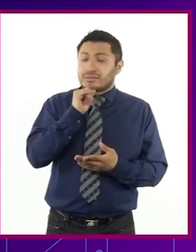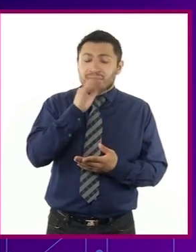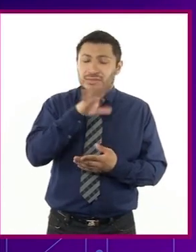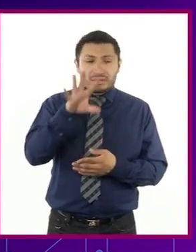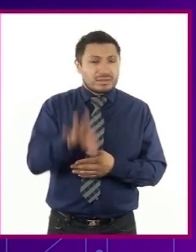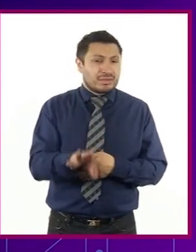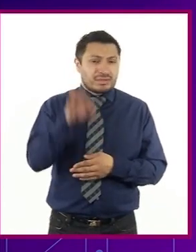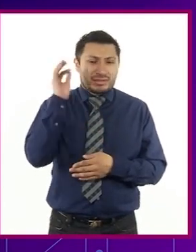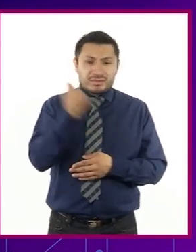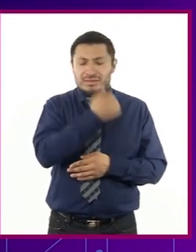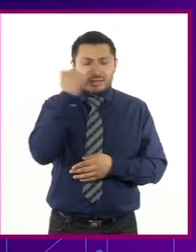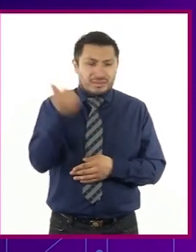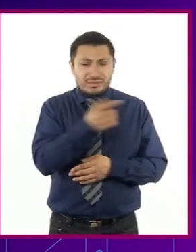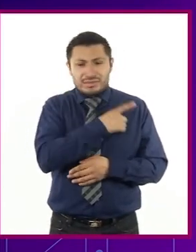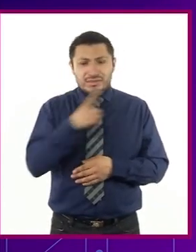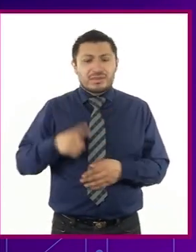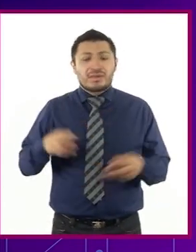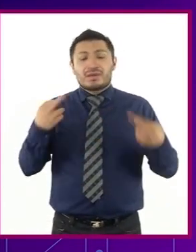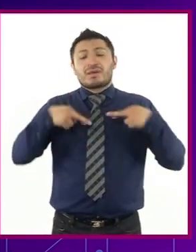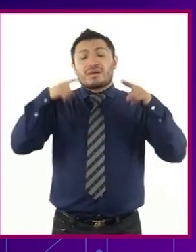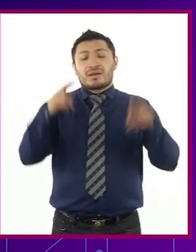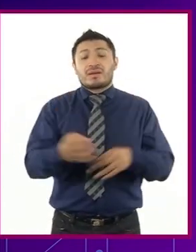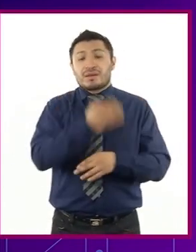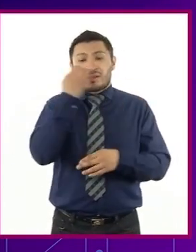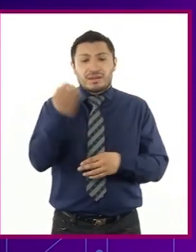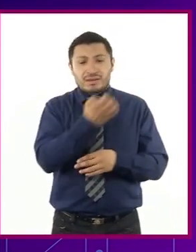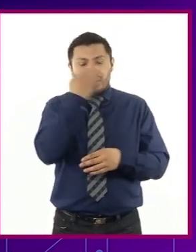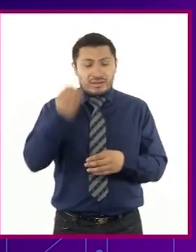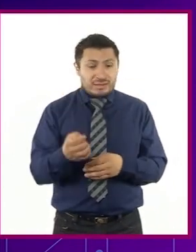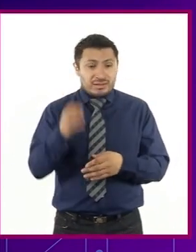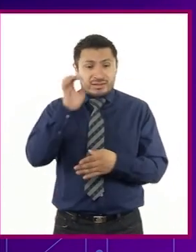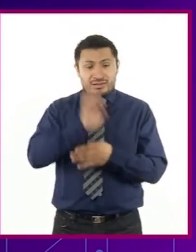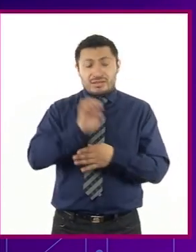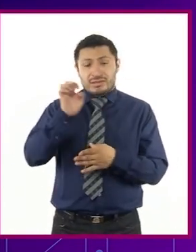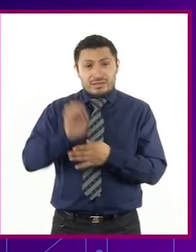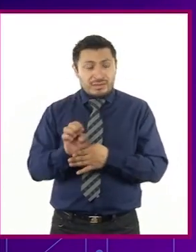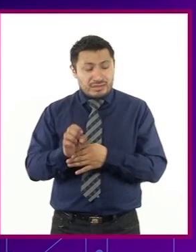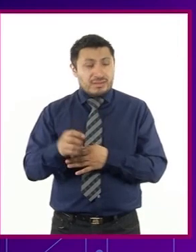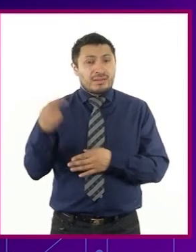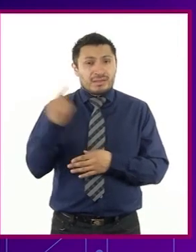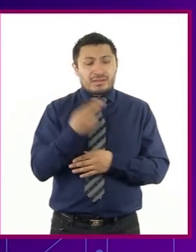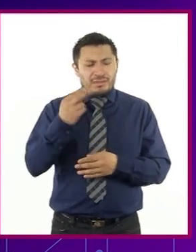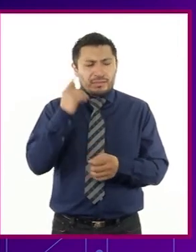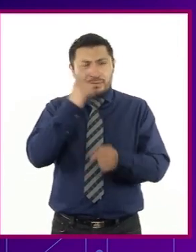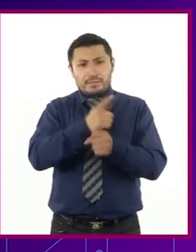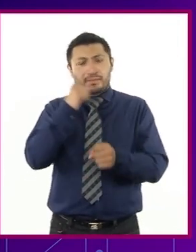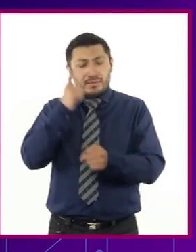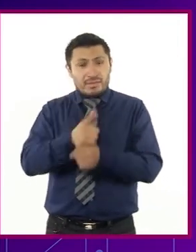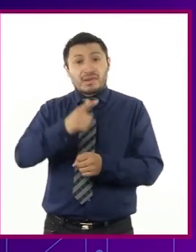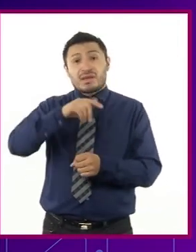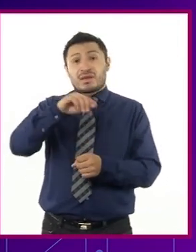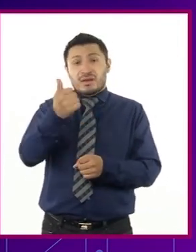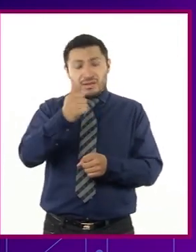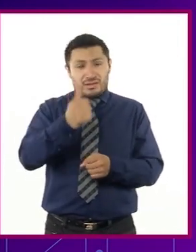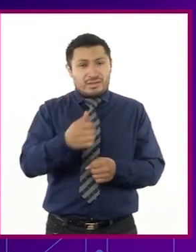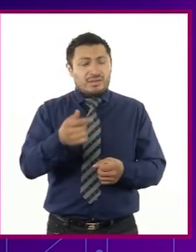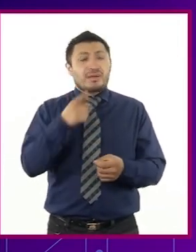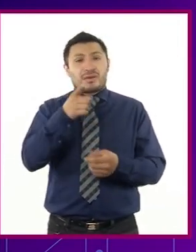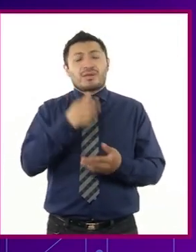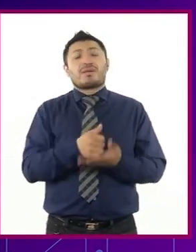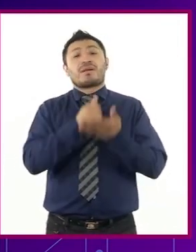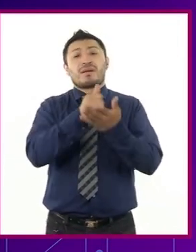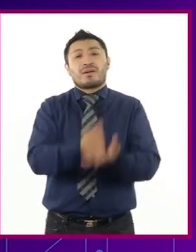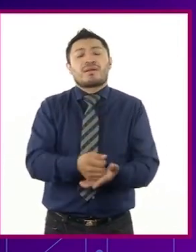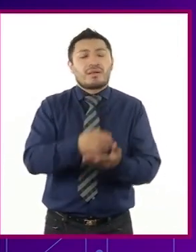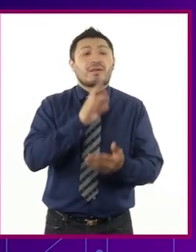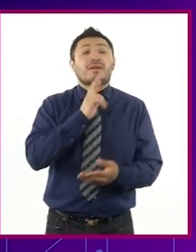elegir al alumno que debiera representar a la escuela. Por eso, la necesidad de calcular otro parámetro que ayude a describir mejor